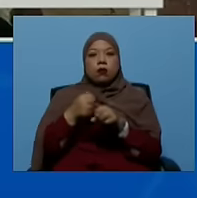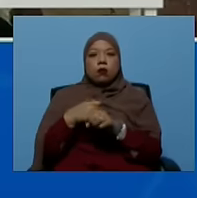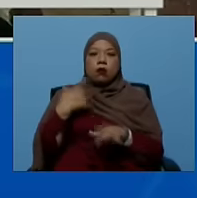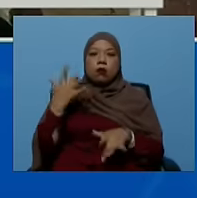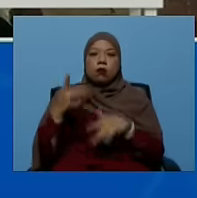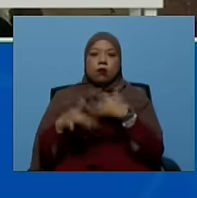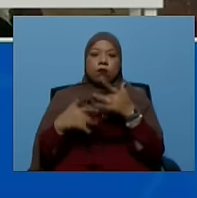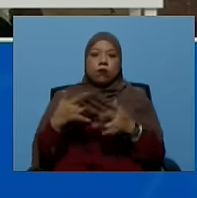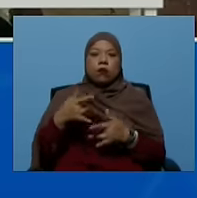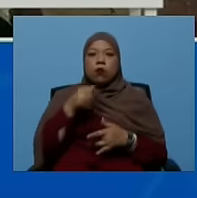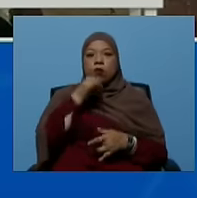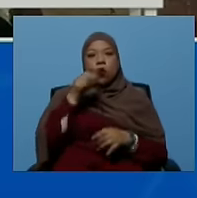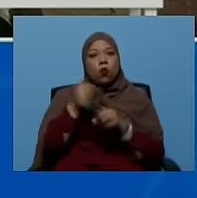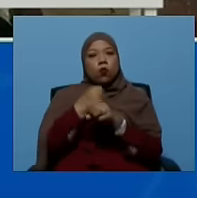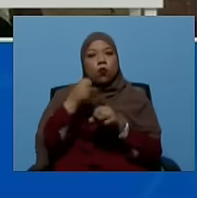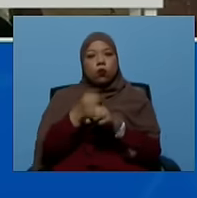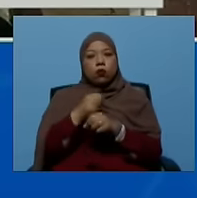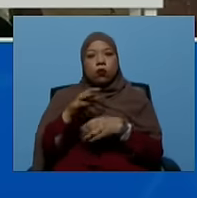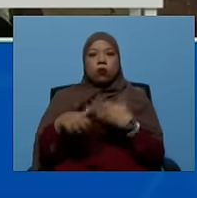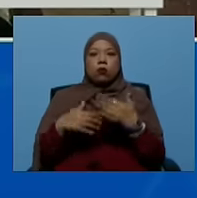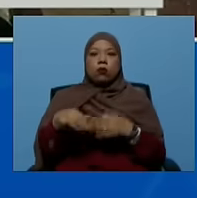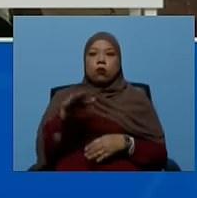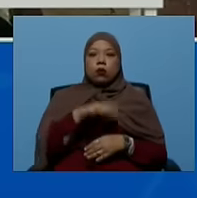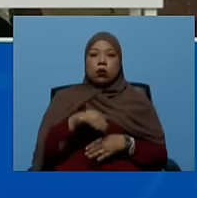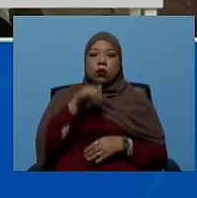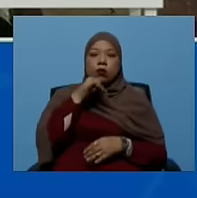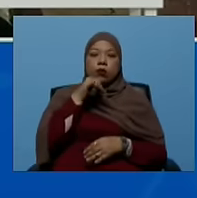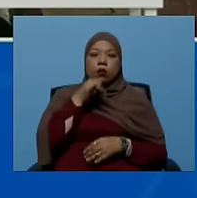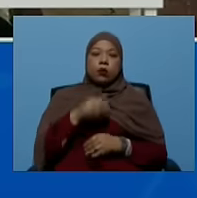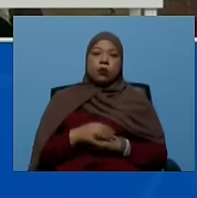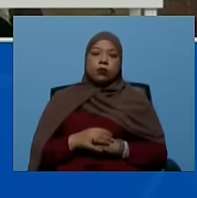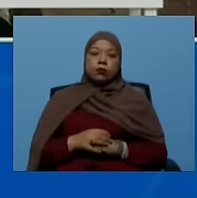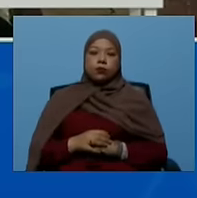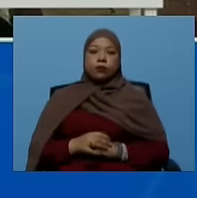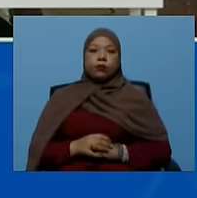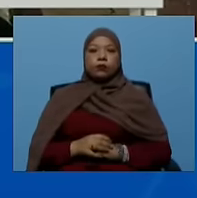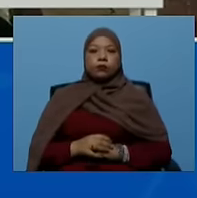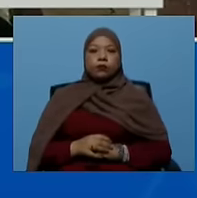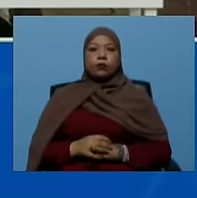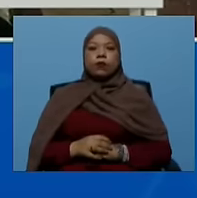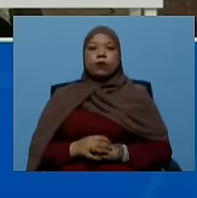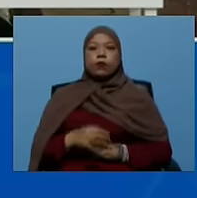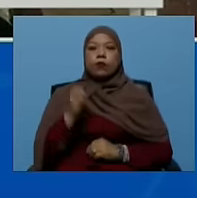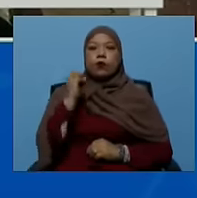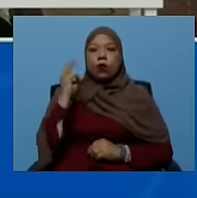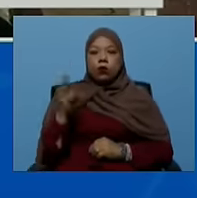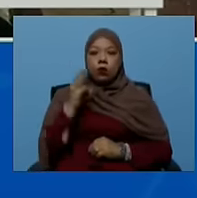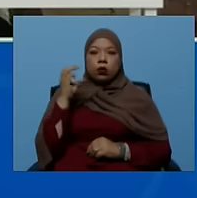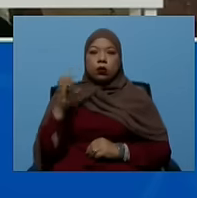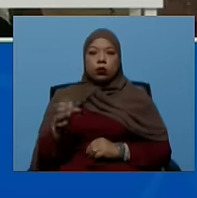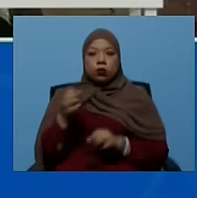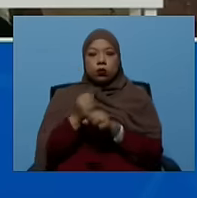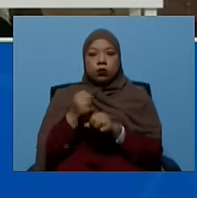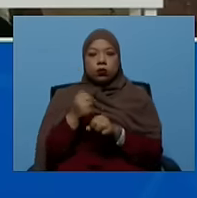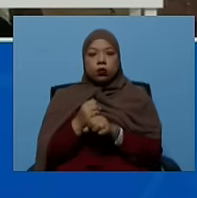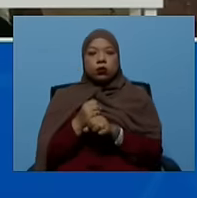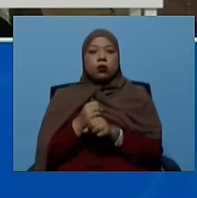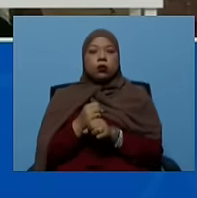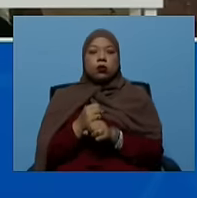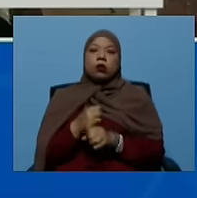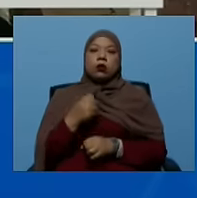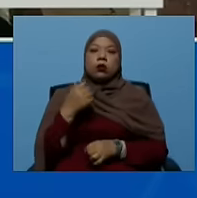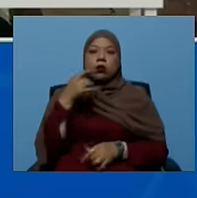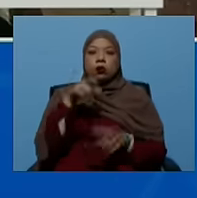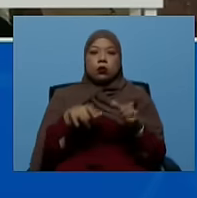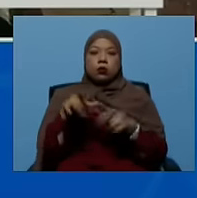que ameritan un trabajo de mayor escala qué me dice el poder popular ahí en coche tenemos allá a iz